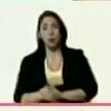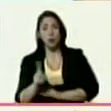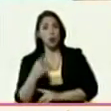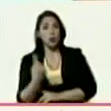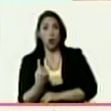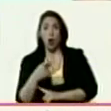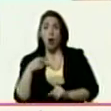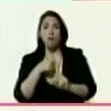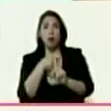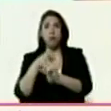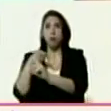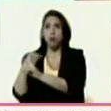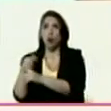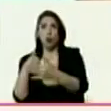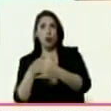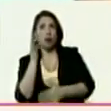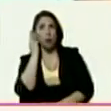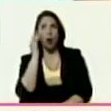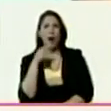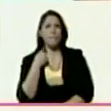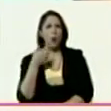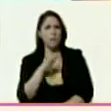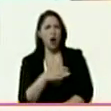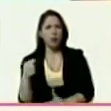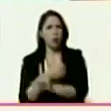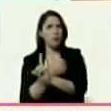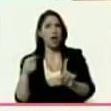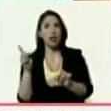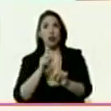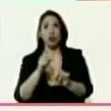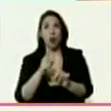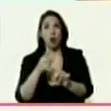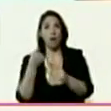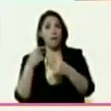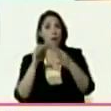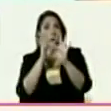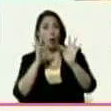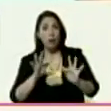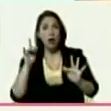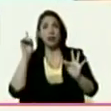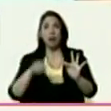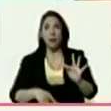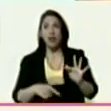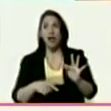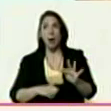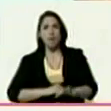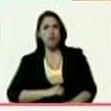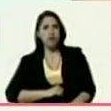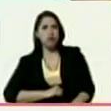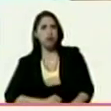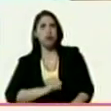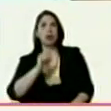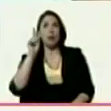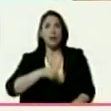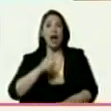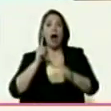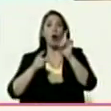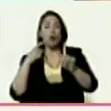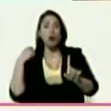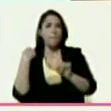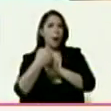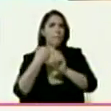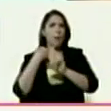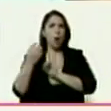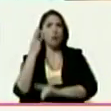agresión esta de asesinarla, de golpearla, es la agresión de muchas maneras, inclusive hasta en el parto. La mujer es agredida